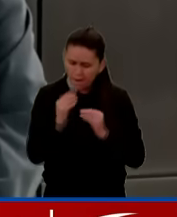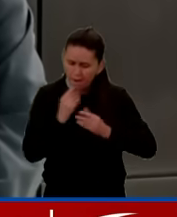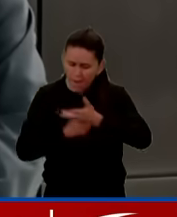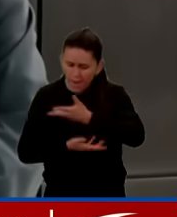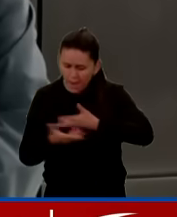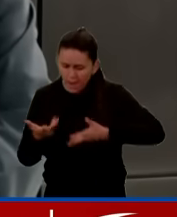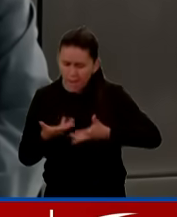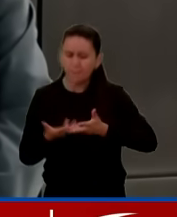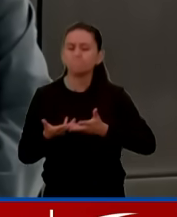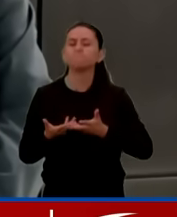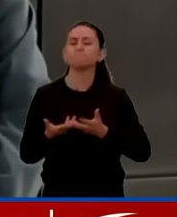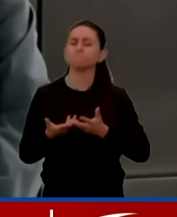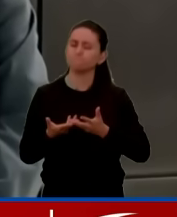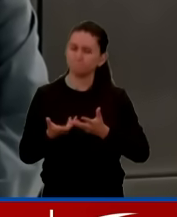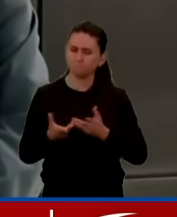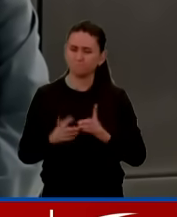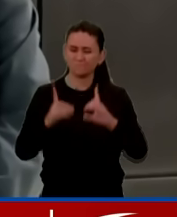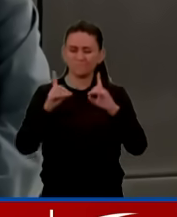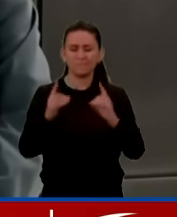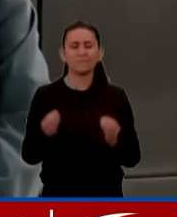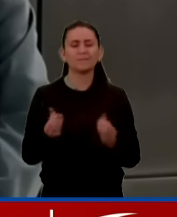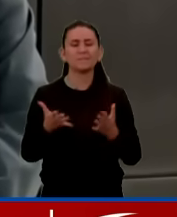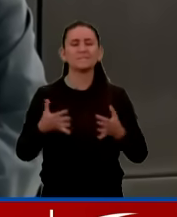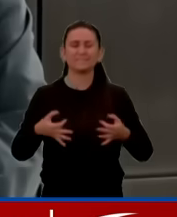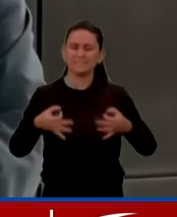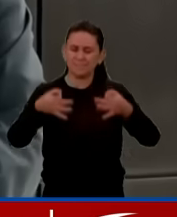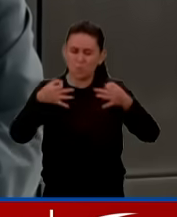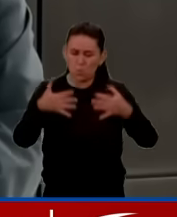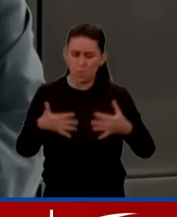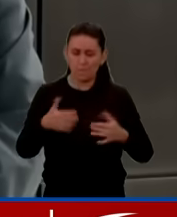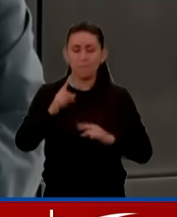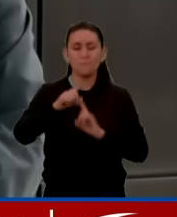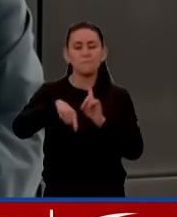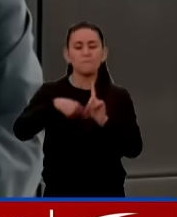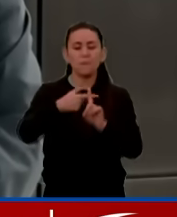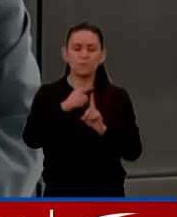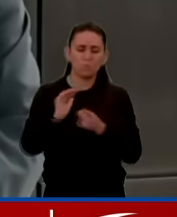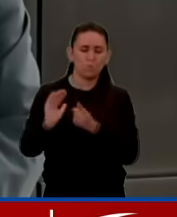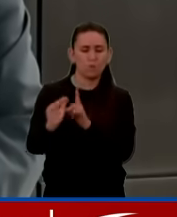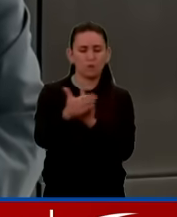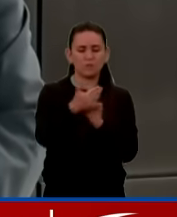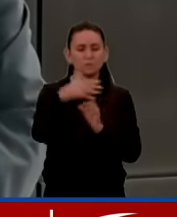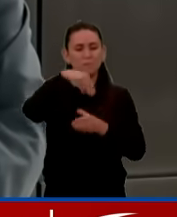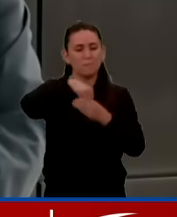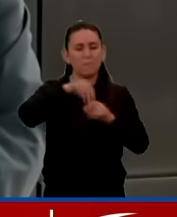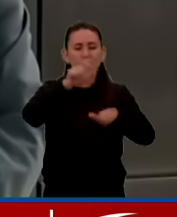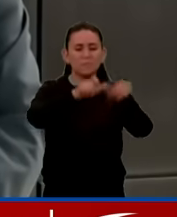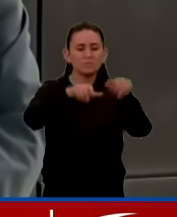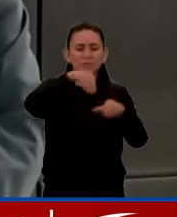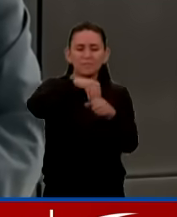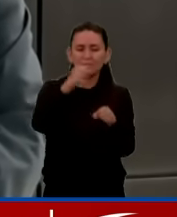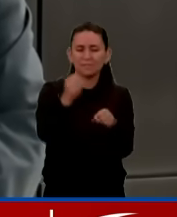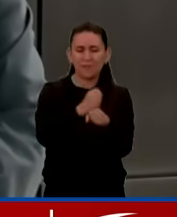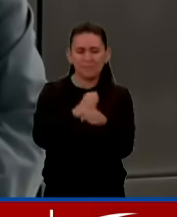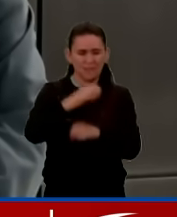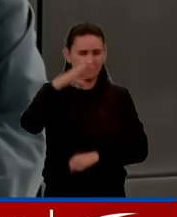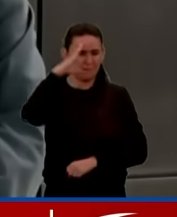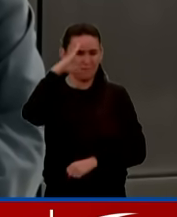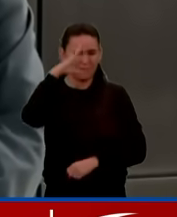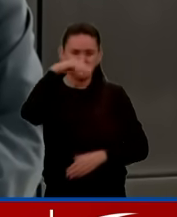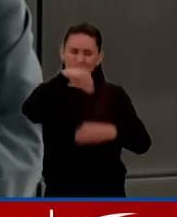fortalecer la seguridad y la protección al personal del IMPEC, especialmente a aquellos